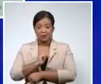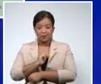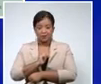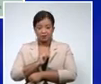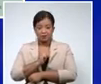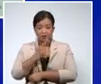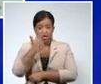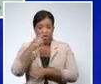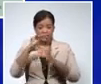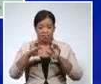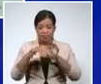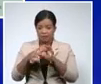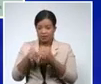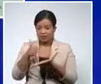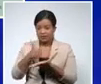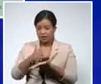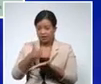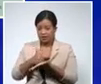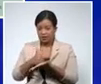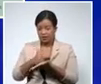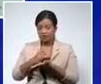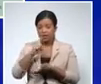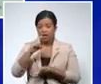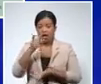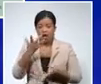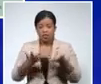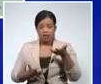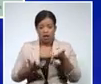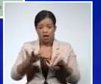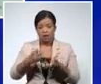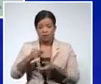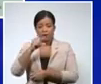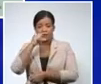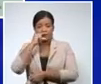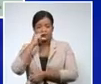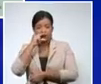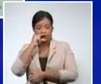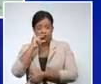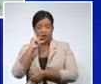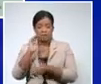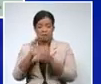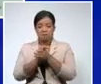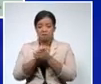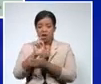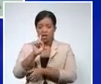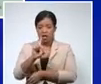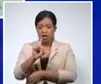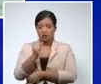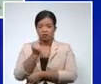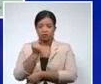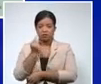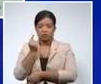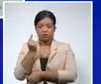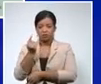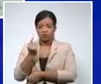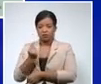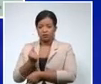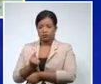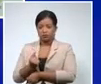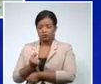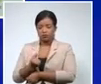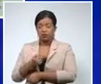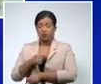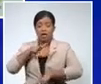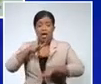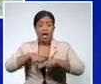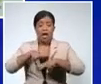Candelaria, Bauta y Mariel diagnostican un caso autóctono cada uno. La Habana, la cifra